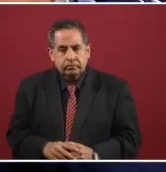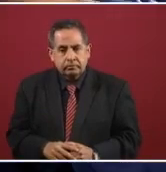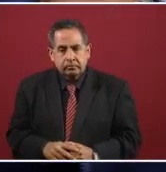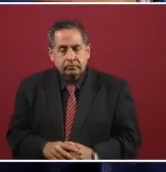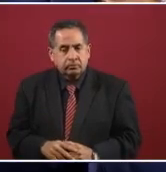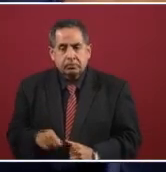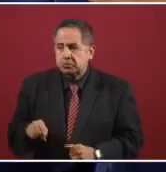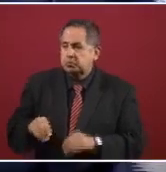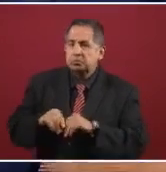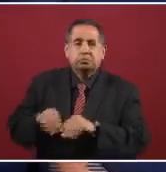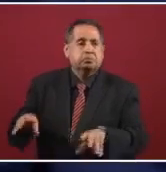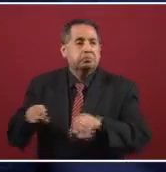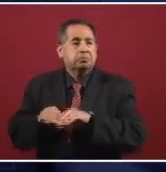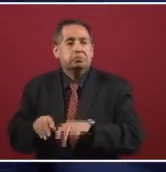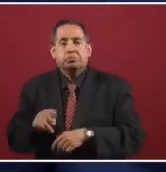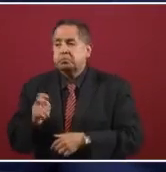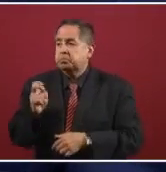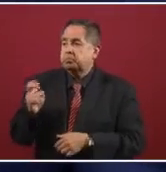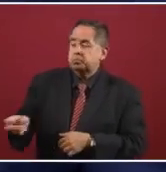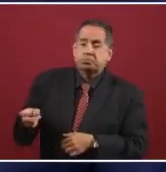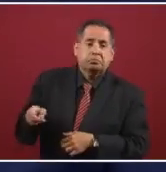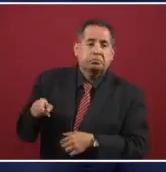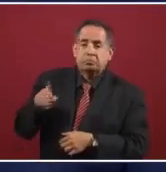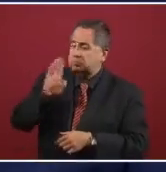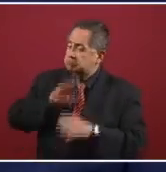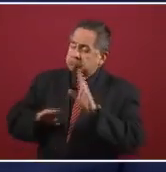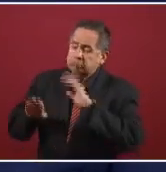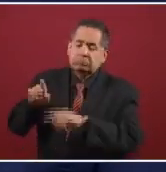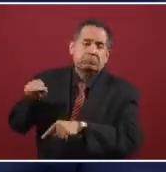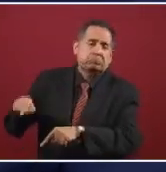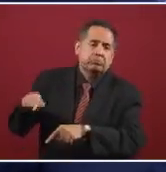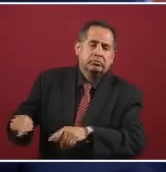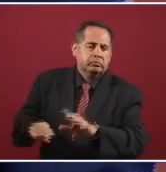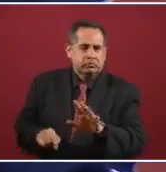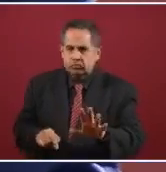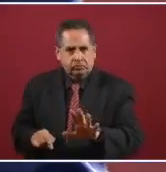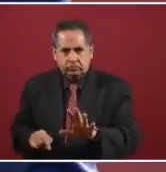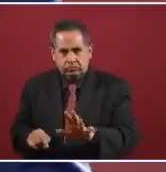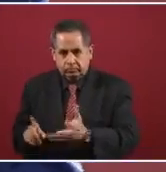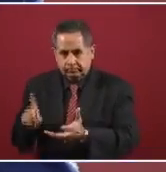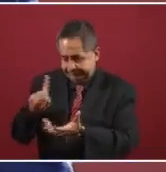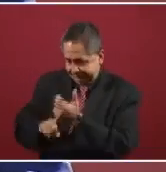dar a conocer lo que está sucediendo. Lo que nos importa